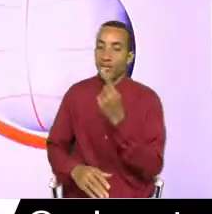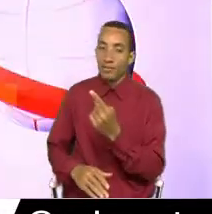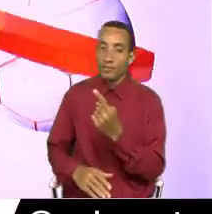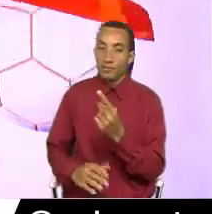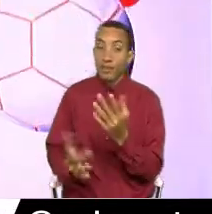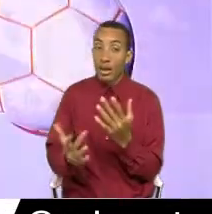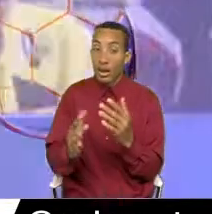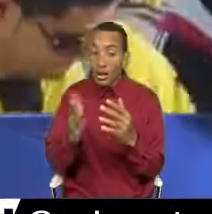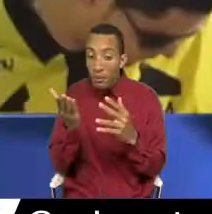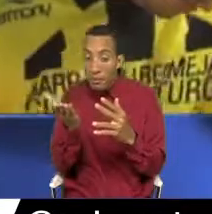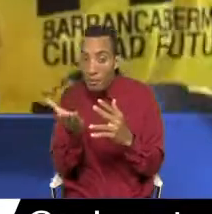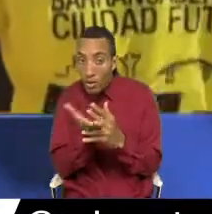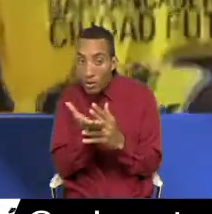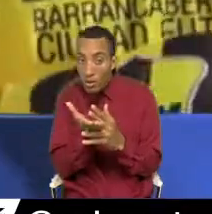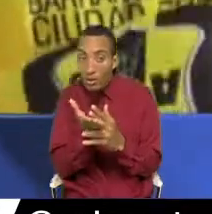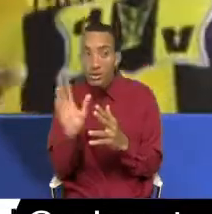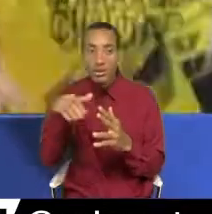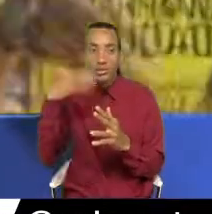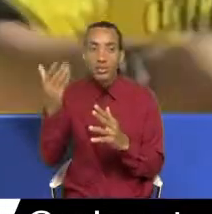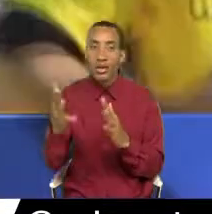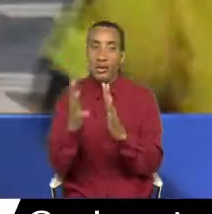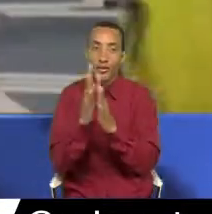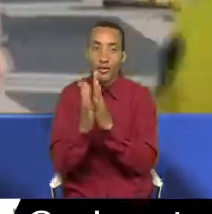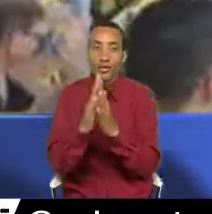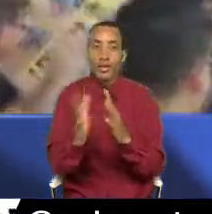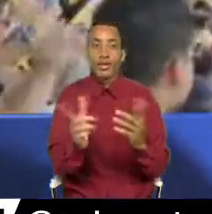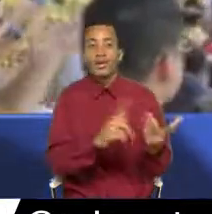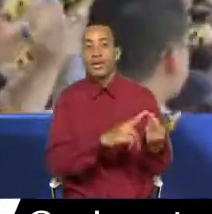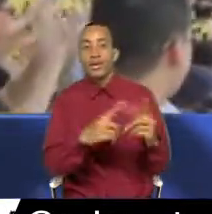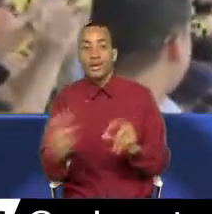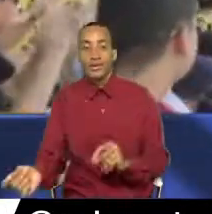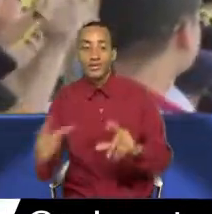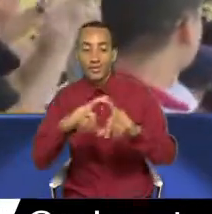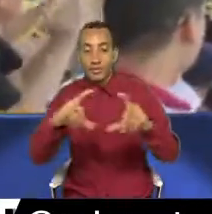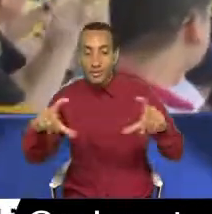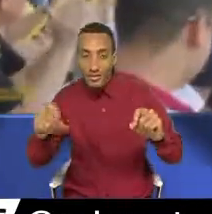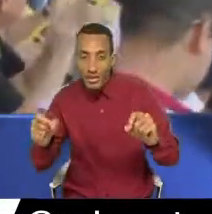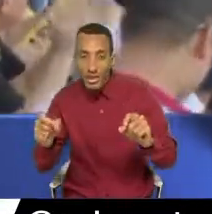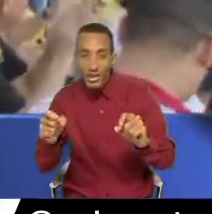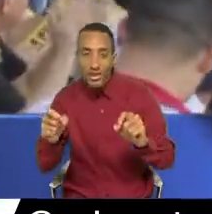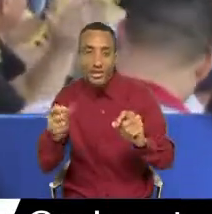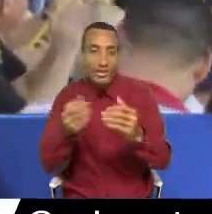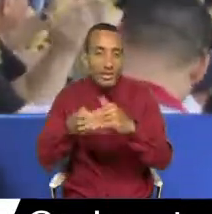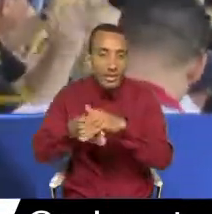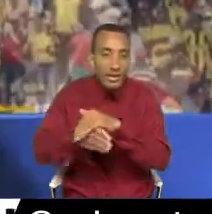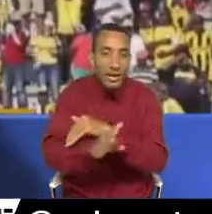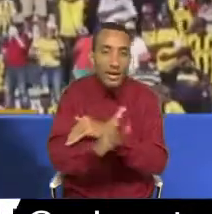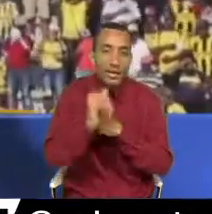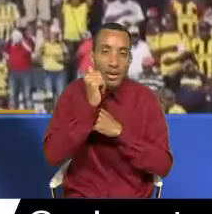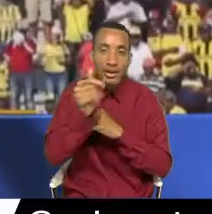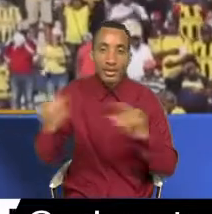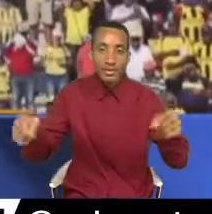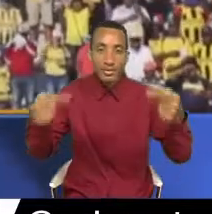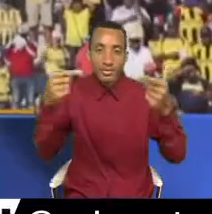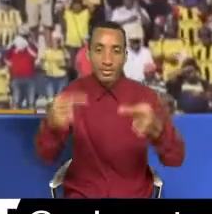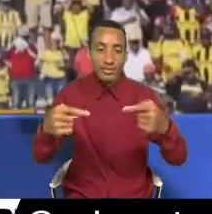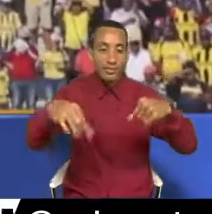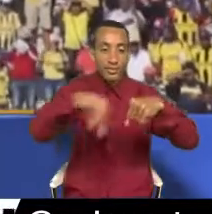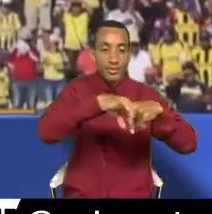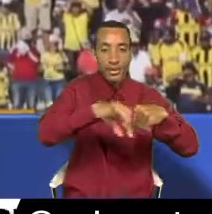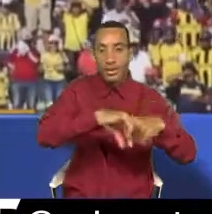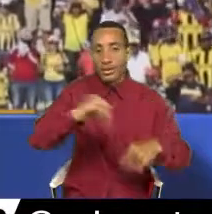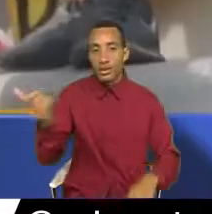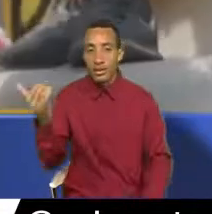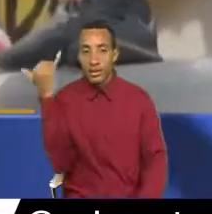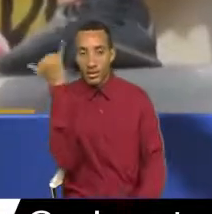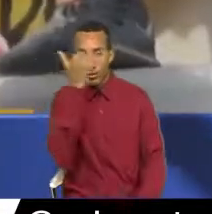de la pausa la información porque ya está lista la boletería para el partido de mañana entre Alianza Petrolera y Millonarios,